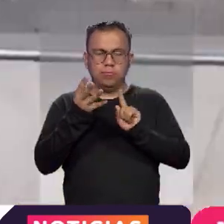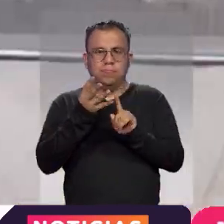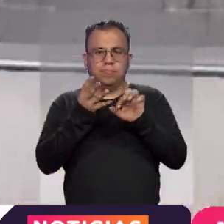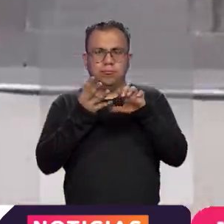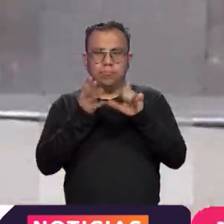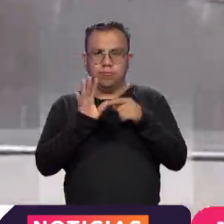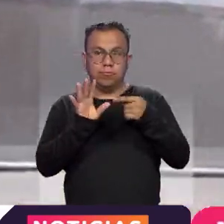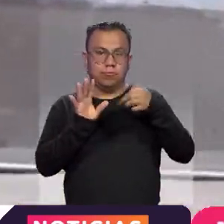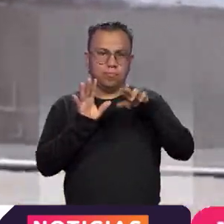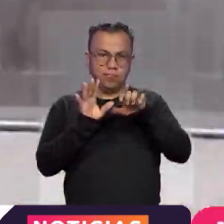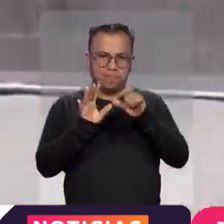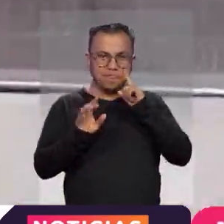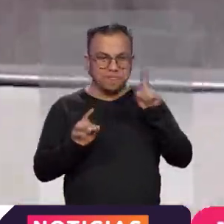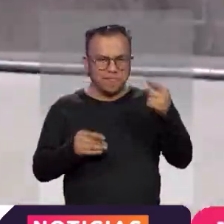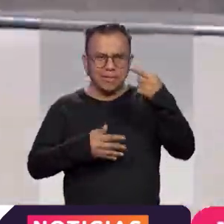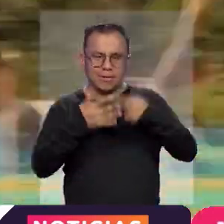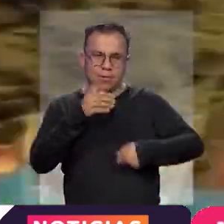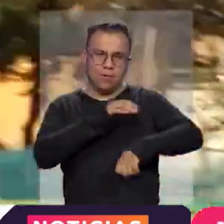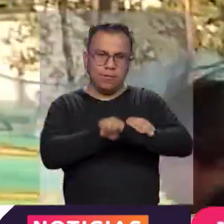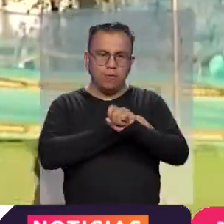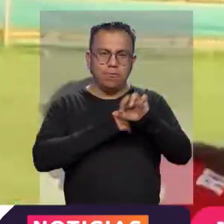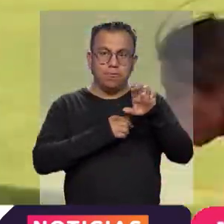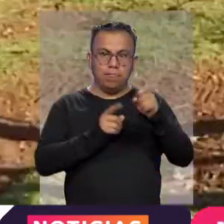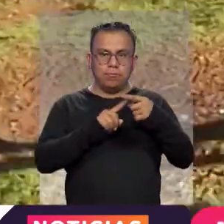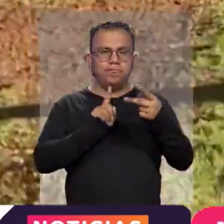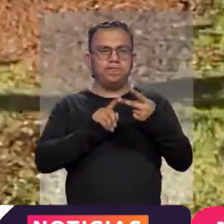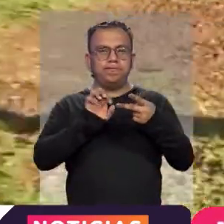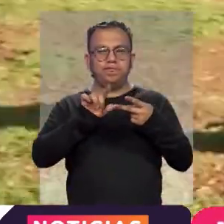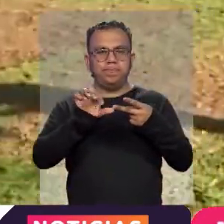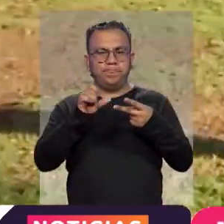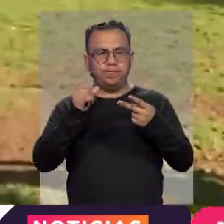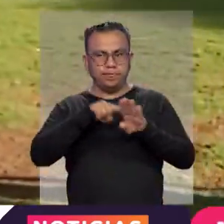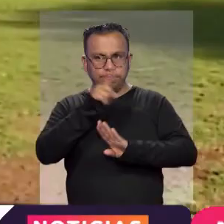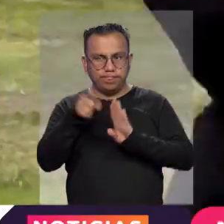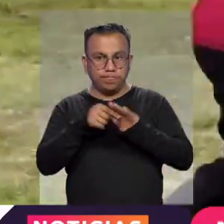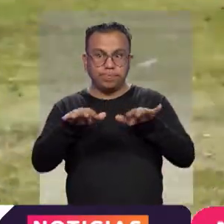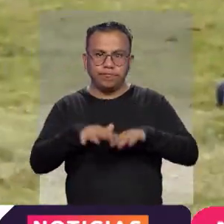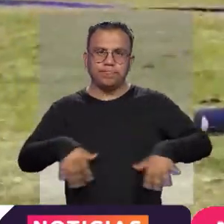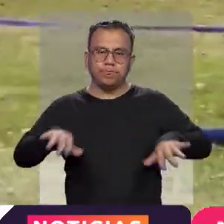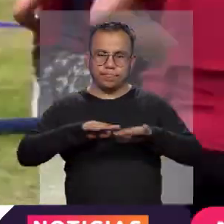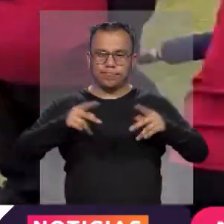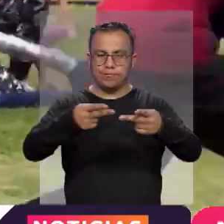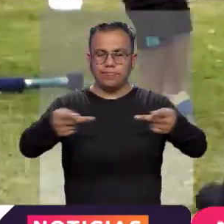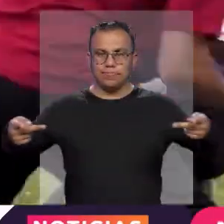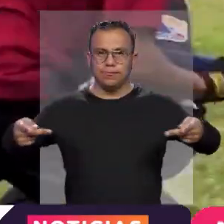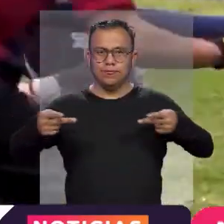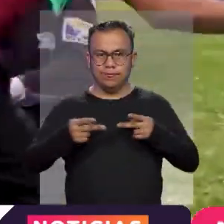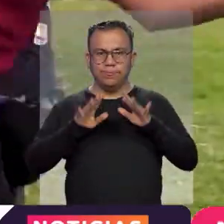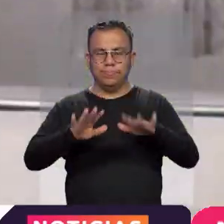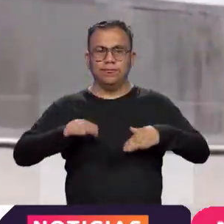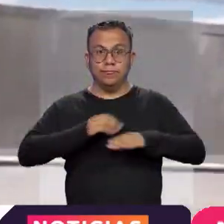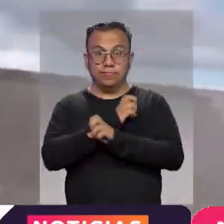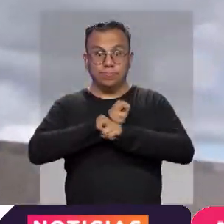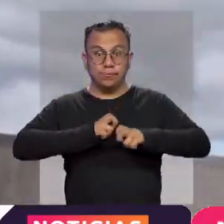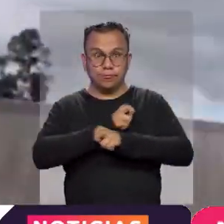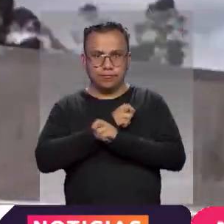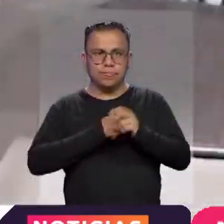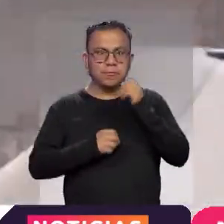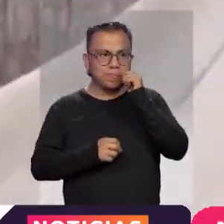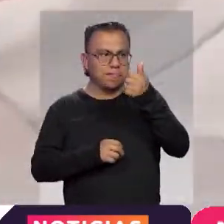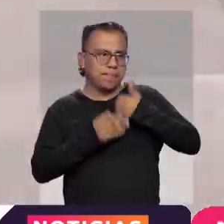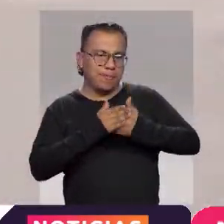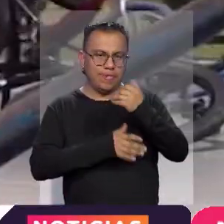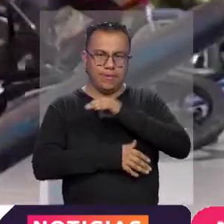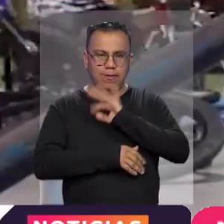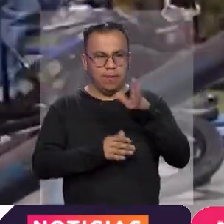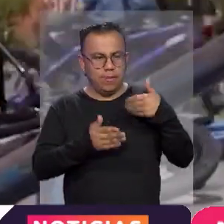Flagland, Roller Derby, Fútbol Freestyle y Flag Football tendrán su espacio en el Parque Recreo Deportivo del Salitre desde mañana